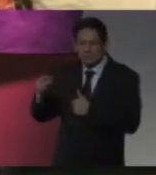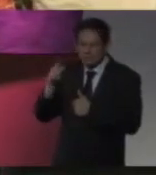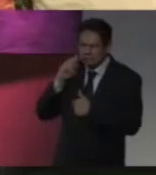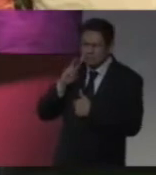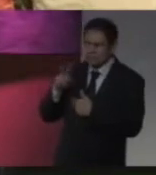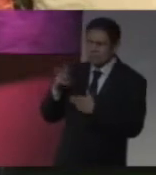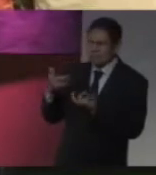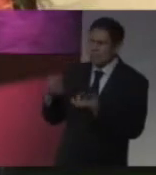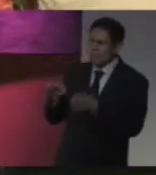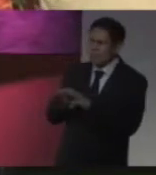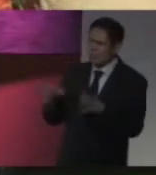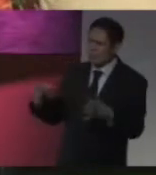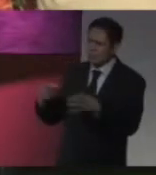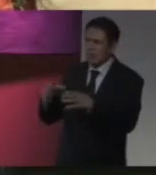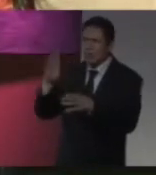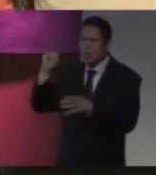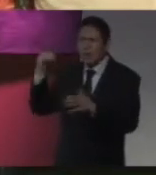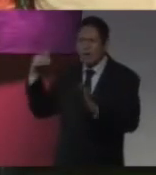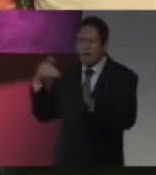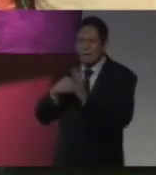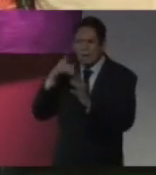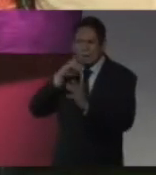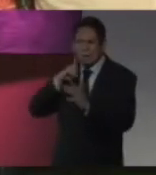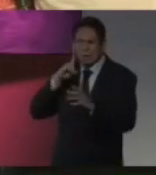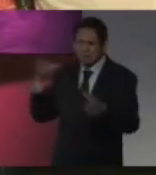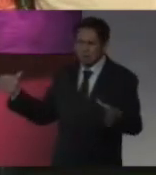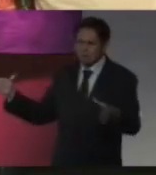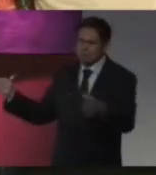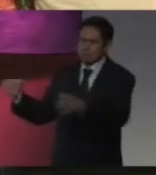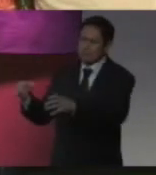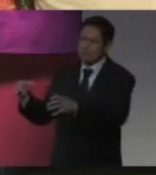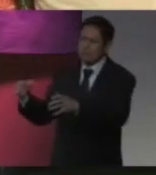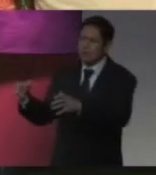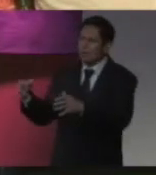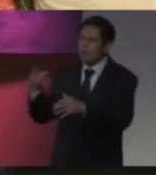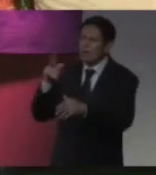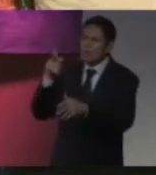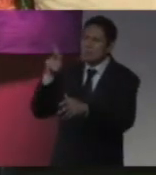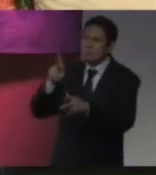juntaron esas 9,000 mujeres que todas de todos los